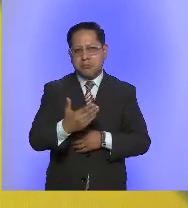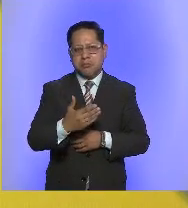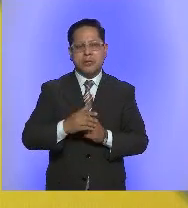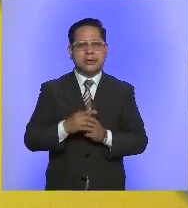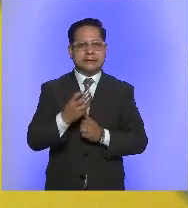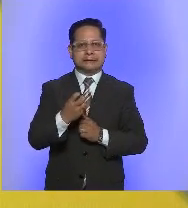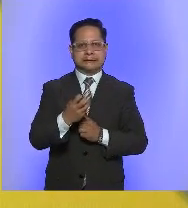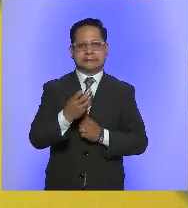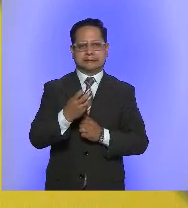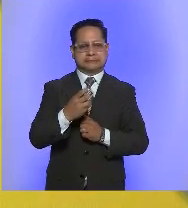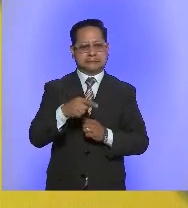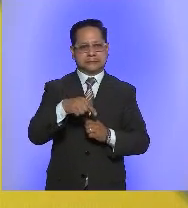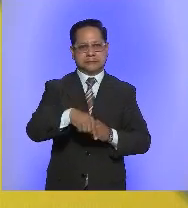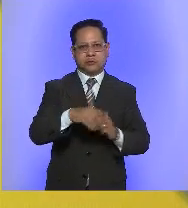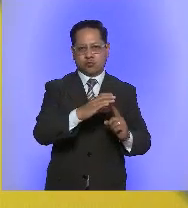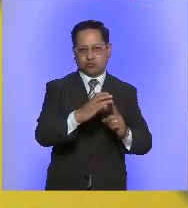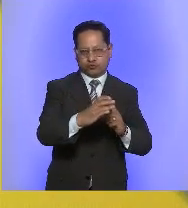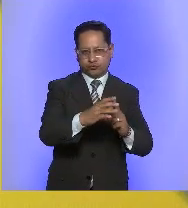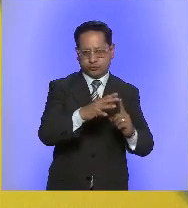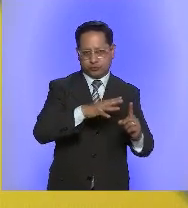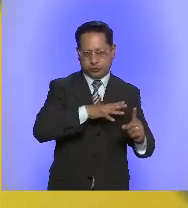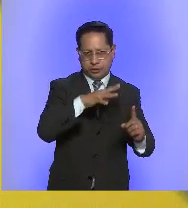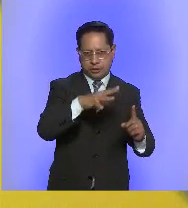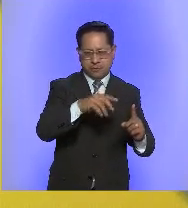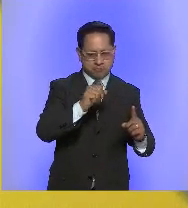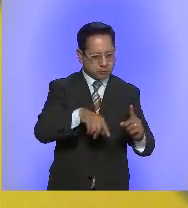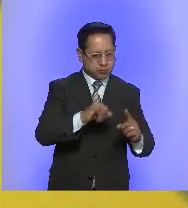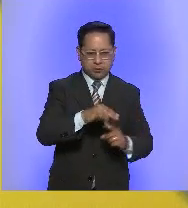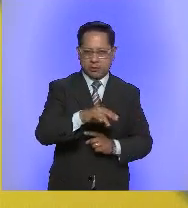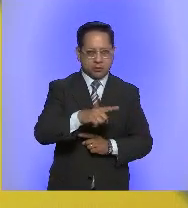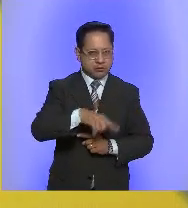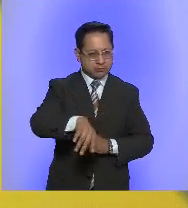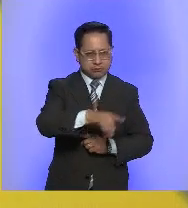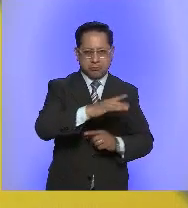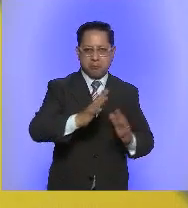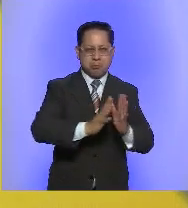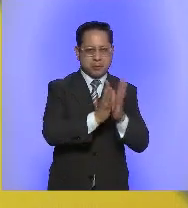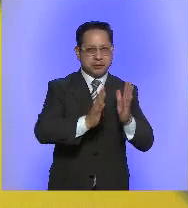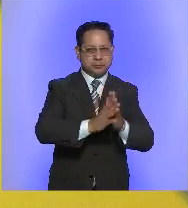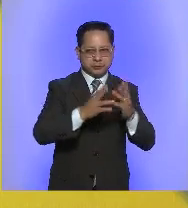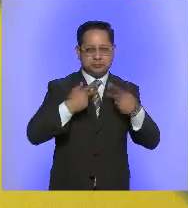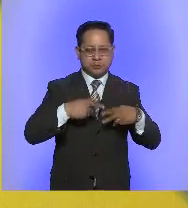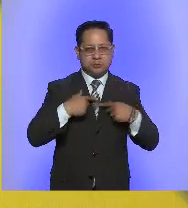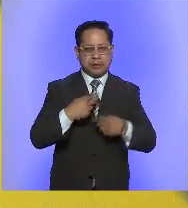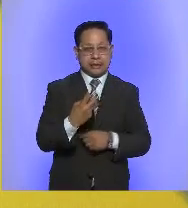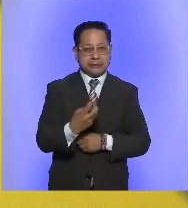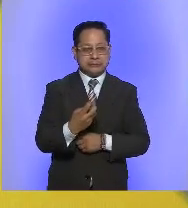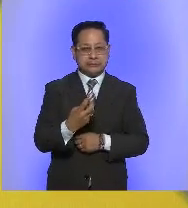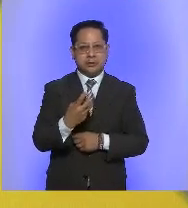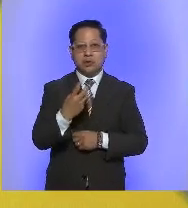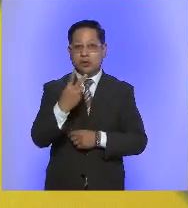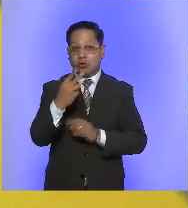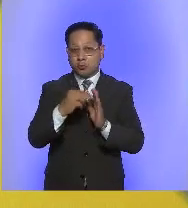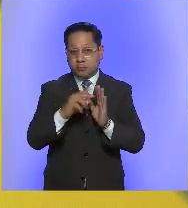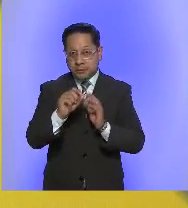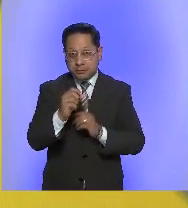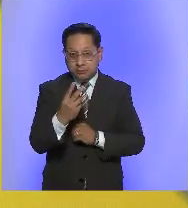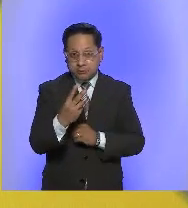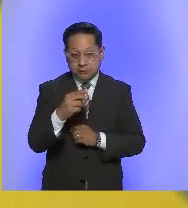del propio Instituto Electoral y Participación Ciudadana en el Estado. Y en este 2022, donde elegimos 406